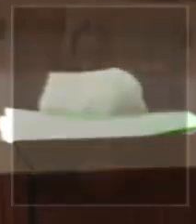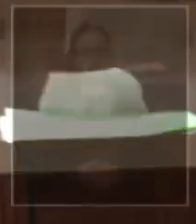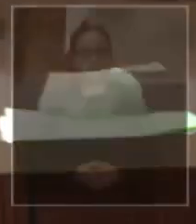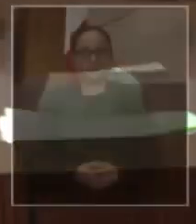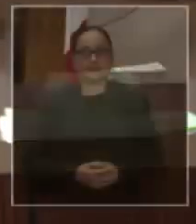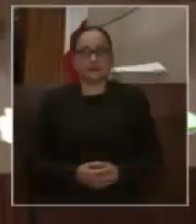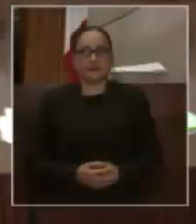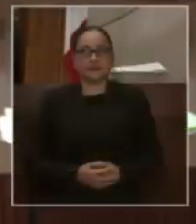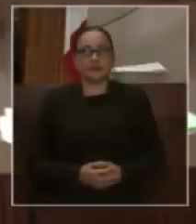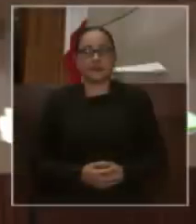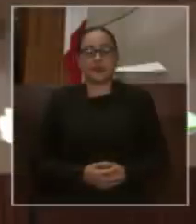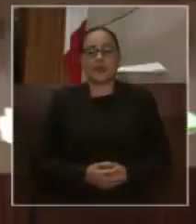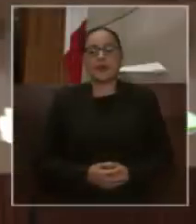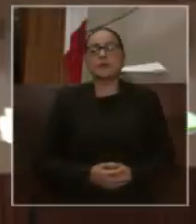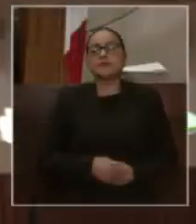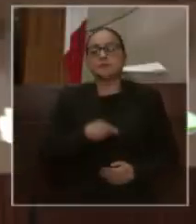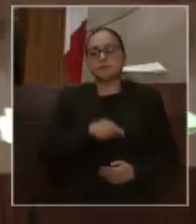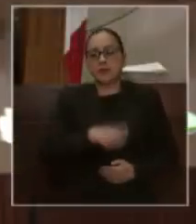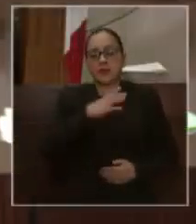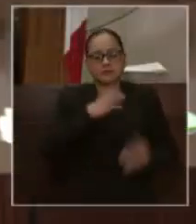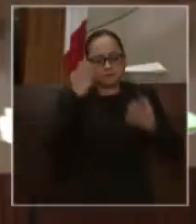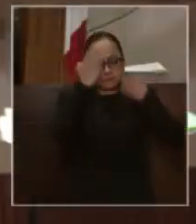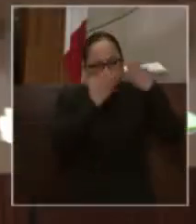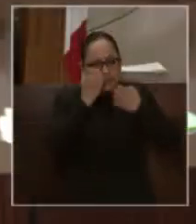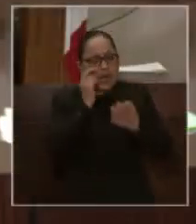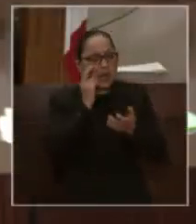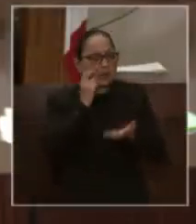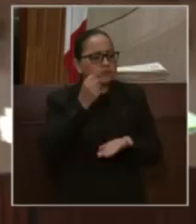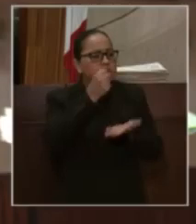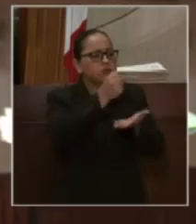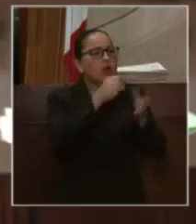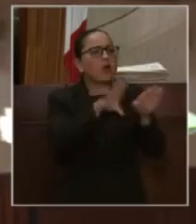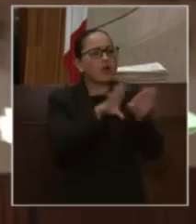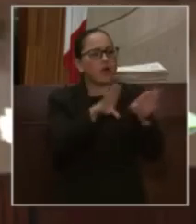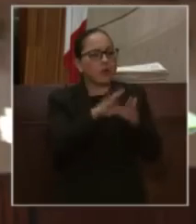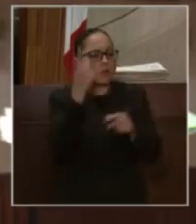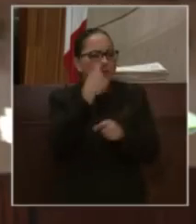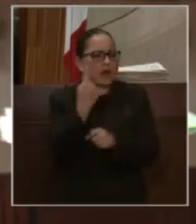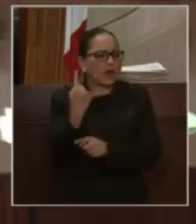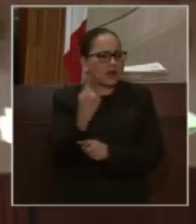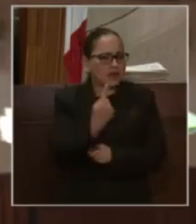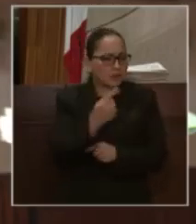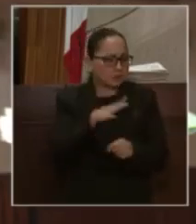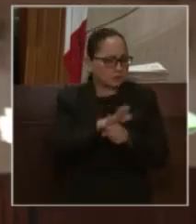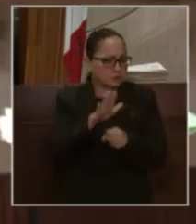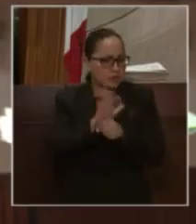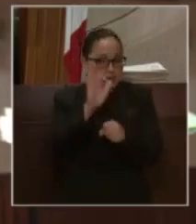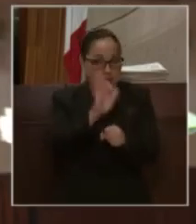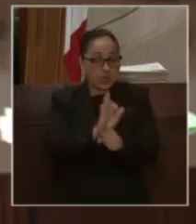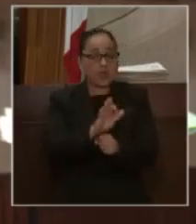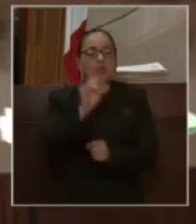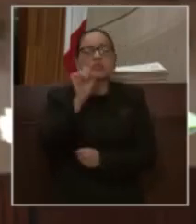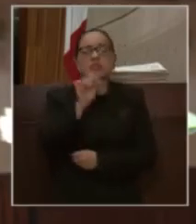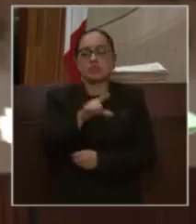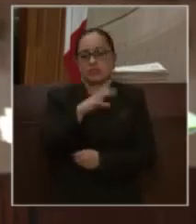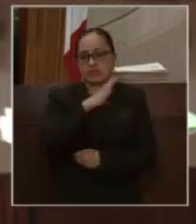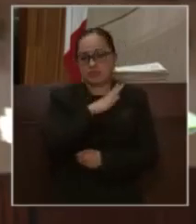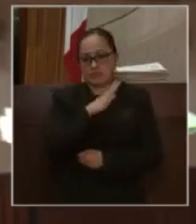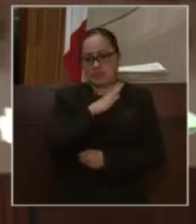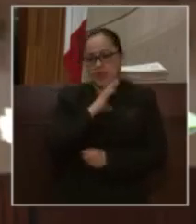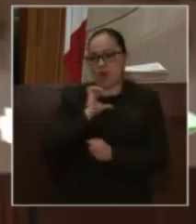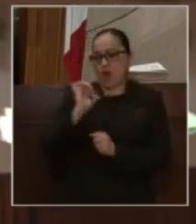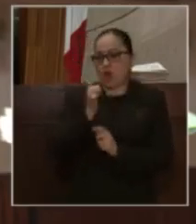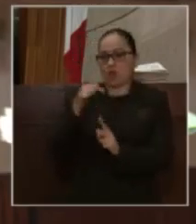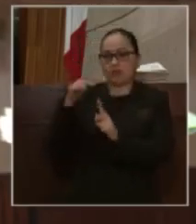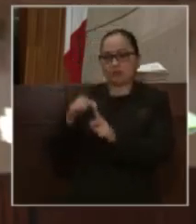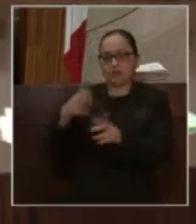los recursos públicos, si es que fuera el caso, si hubo alguna finalidad patrimonial o cualquier otro